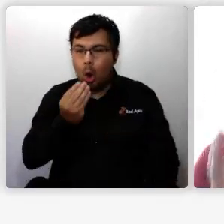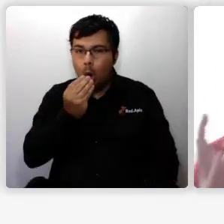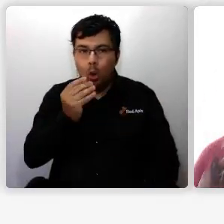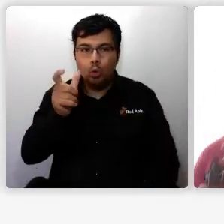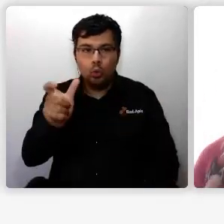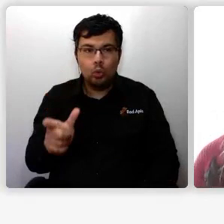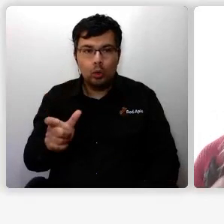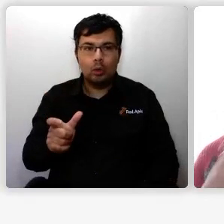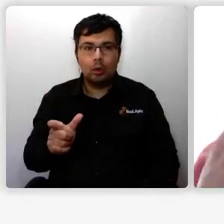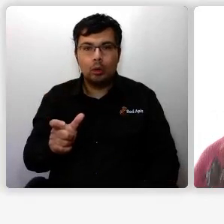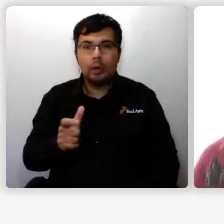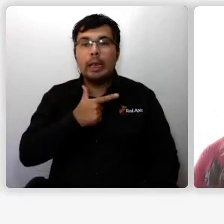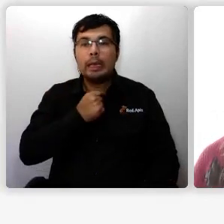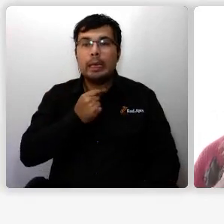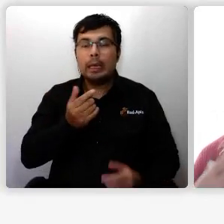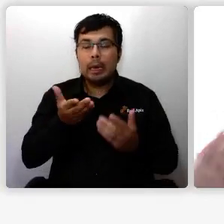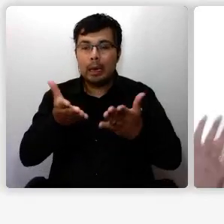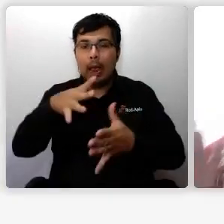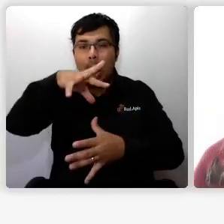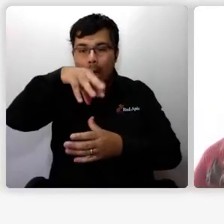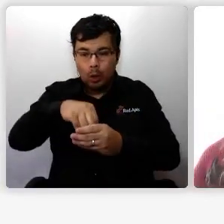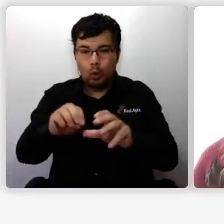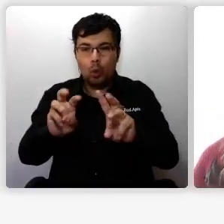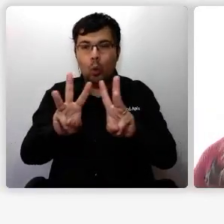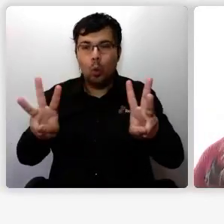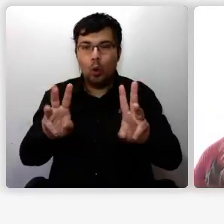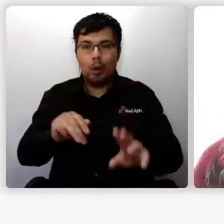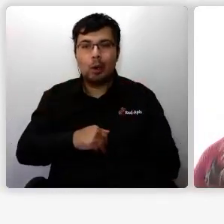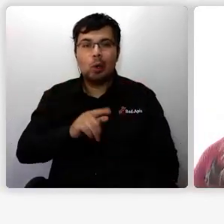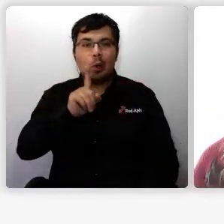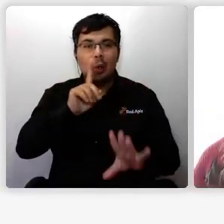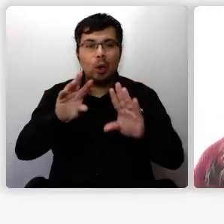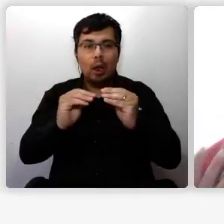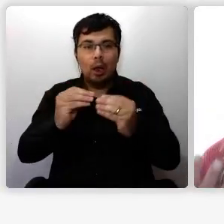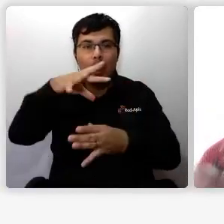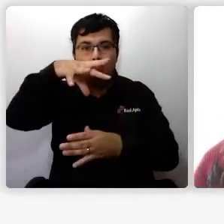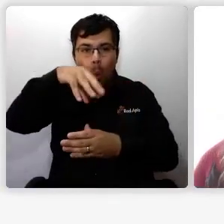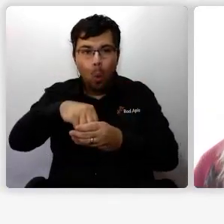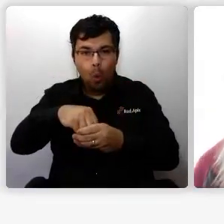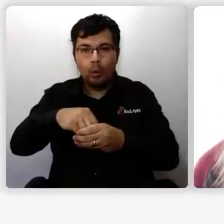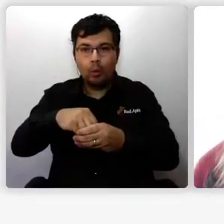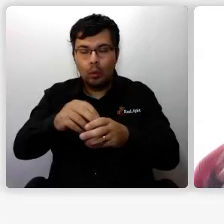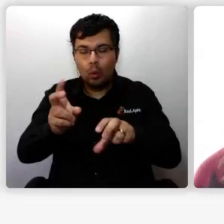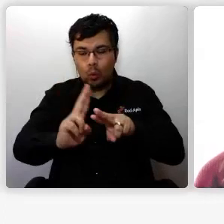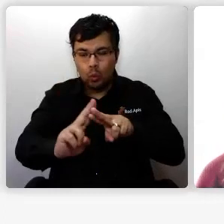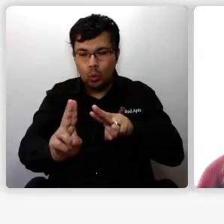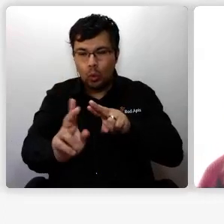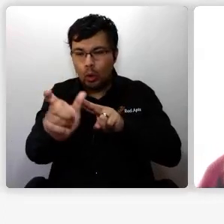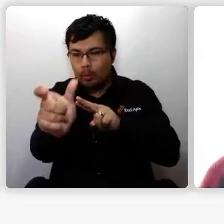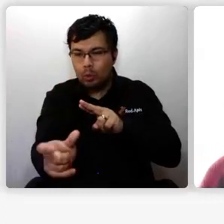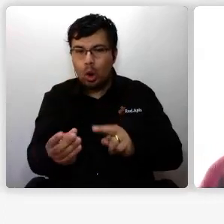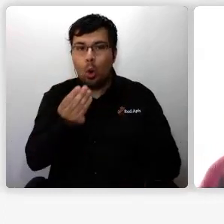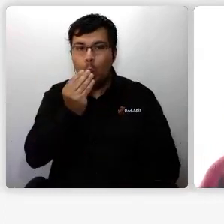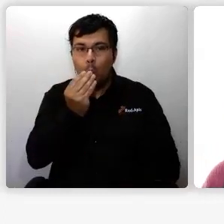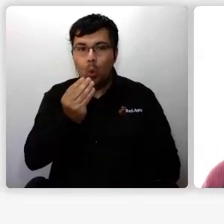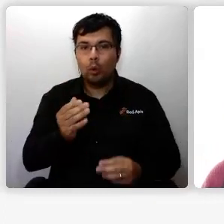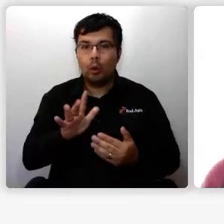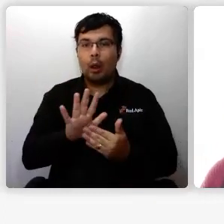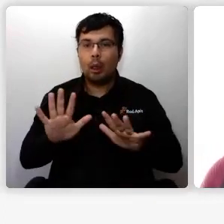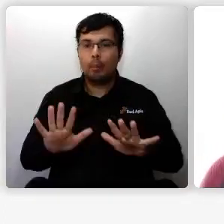en esa app y que contenga y que resuelva en el fondo lo que el consumidor está esperando de esa